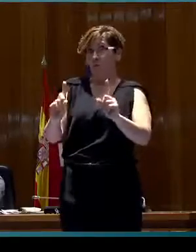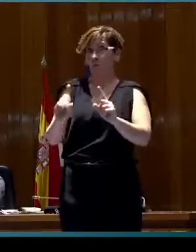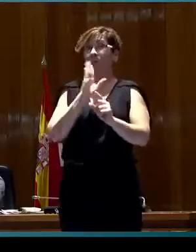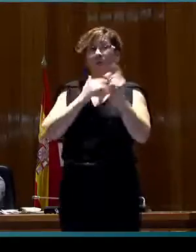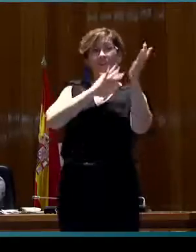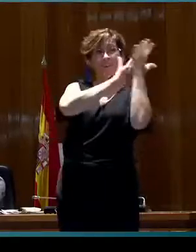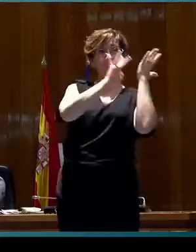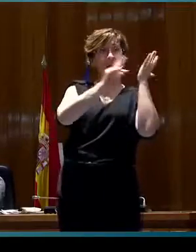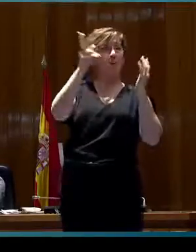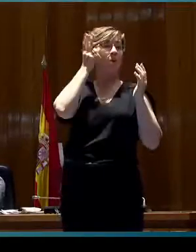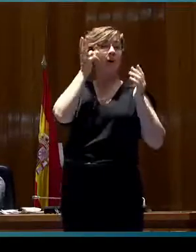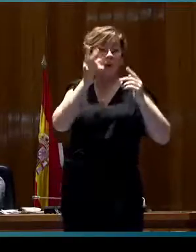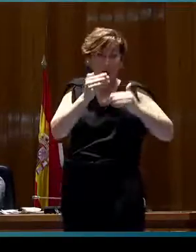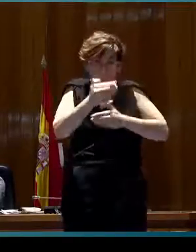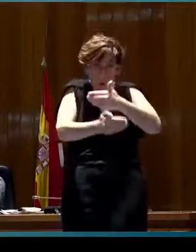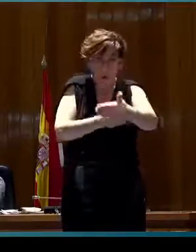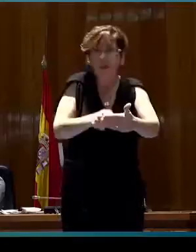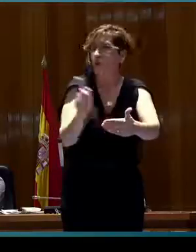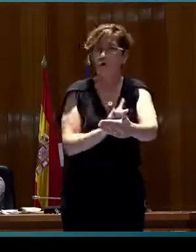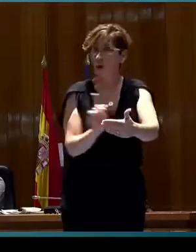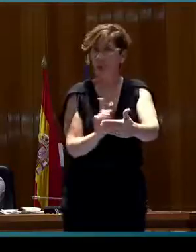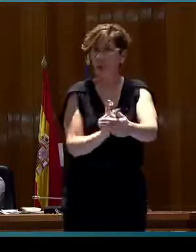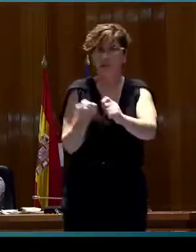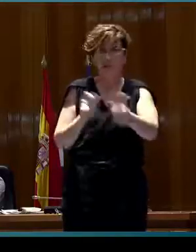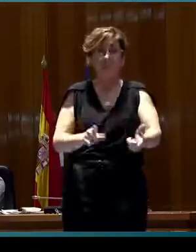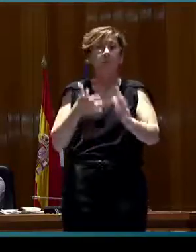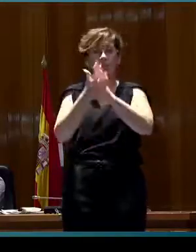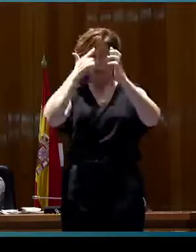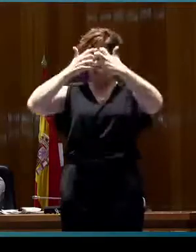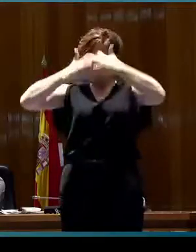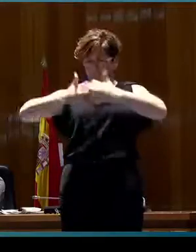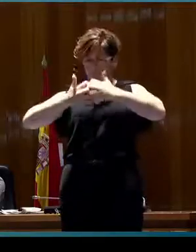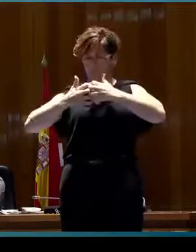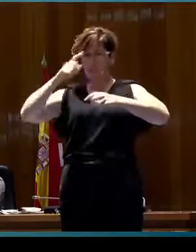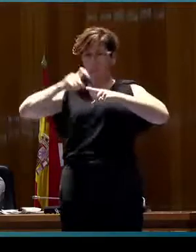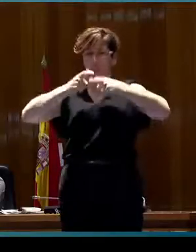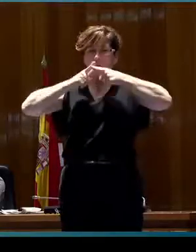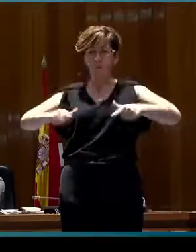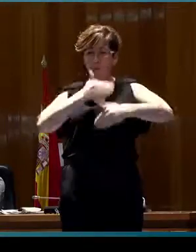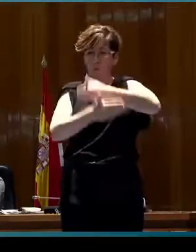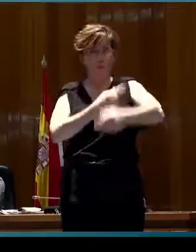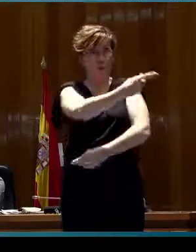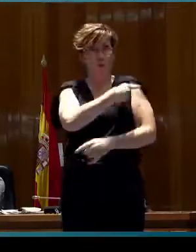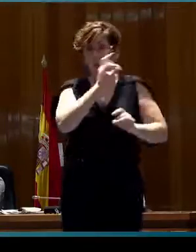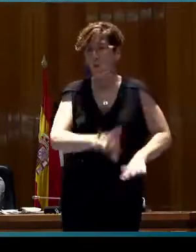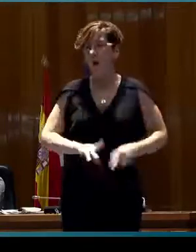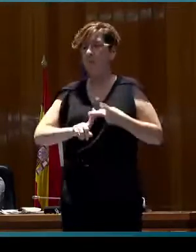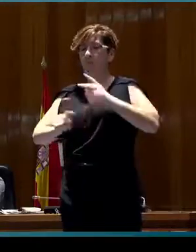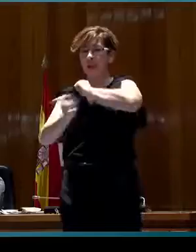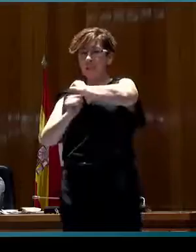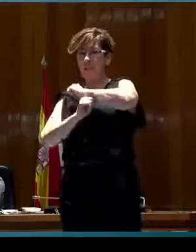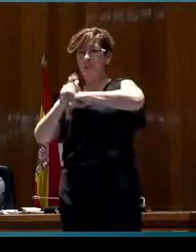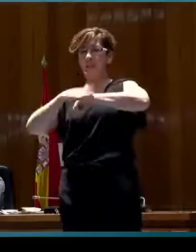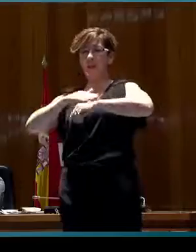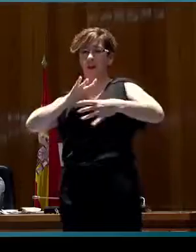Reyes, en el proceso en sí, es el mismo, tienen que desarrollar los mismos procesos psicolingüísticos, tienen que desarrollar distintas estrategias de